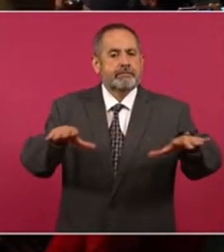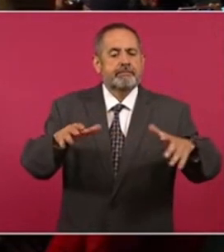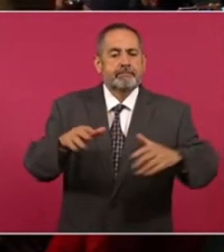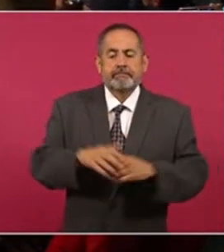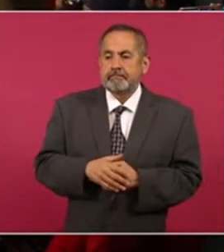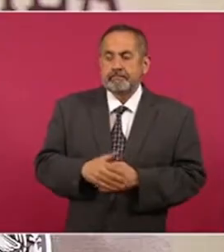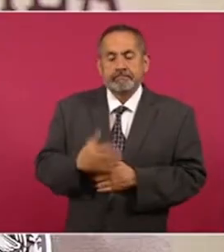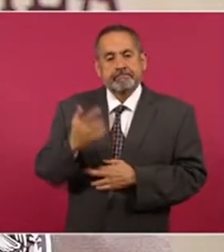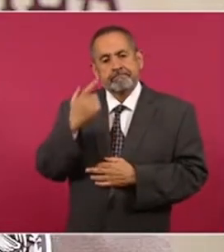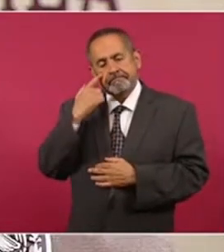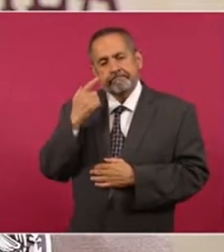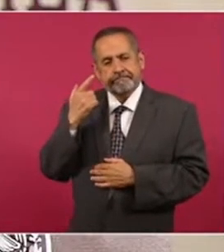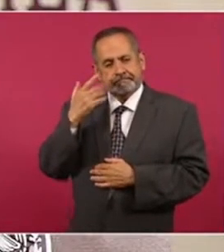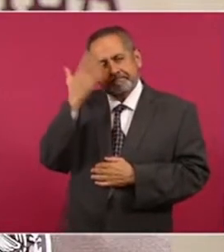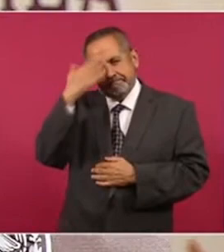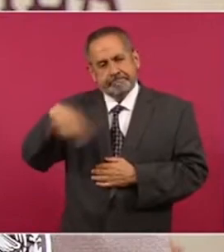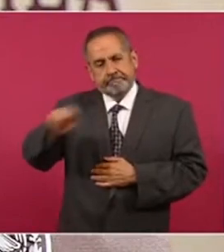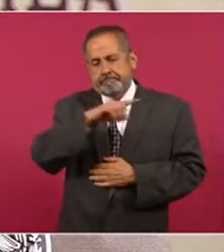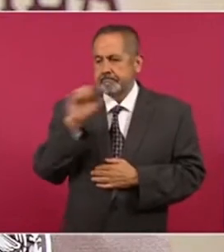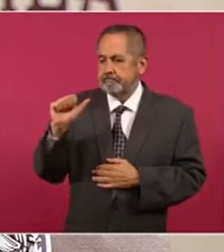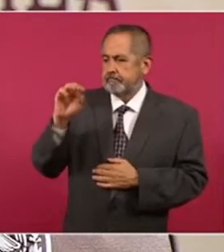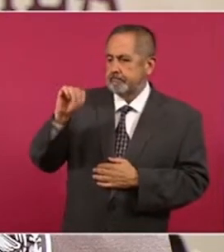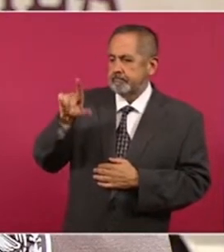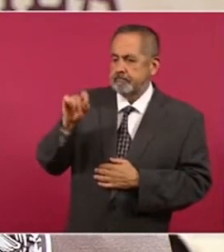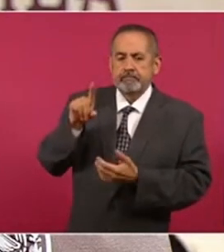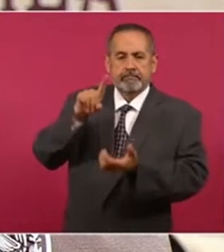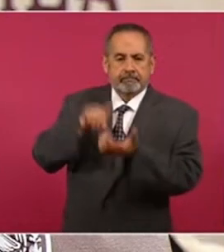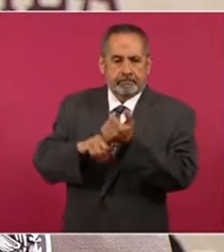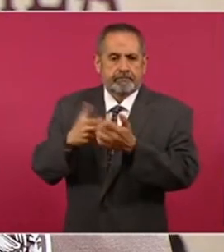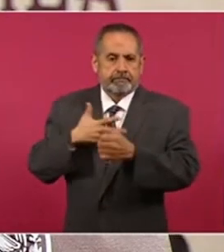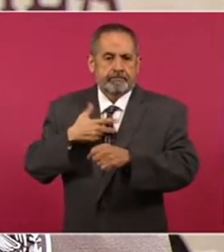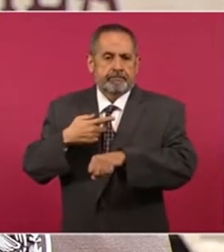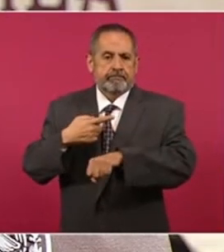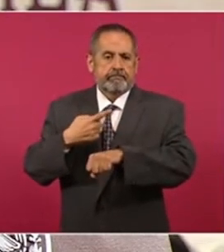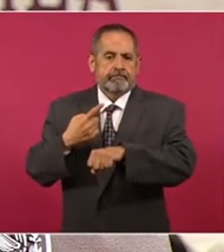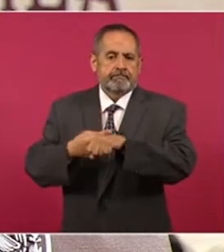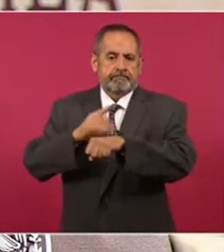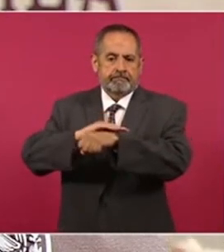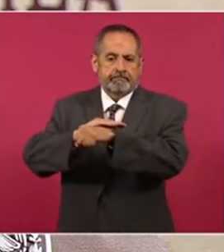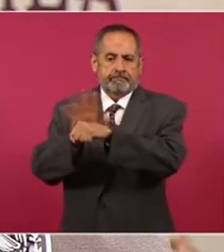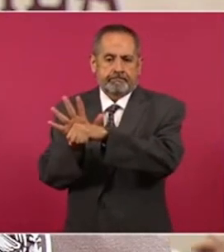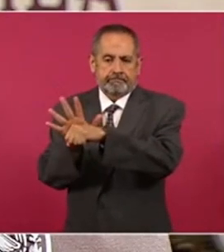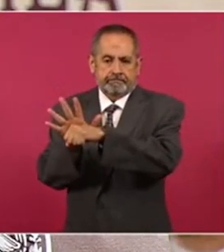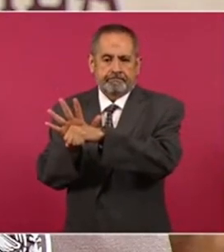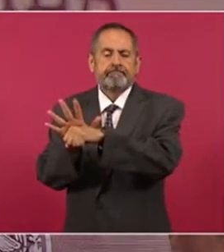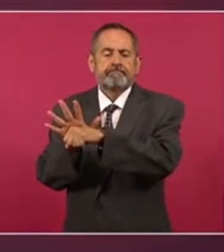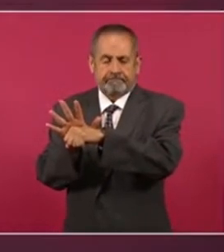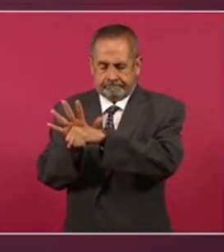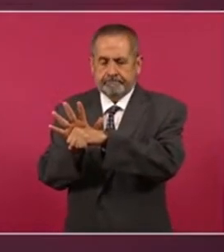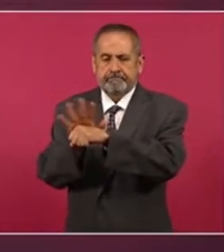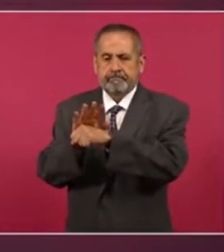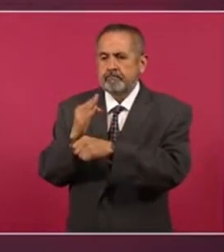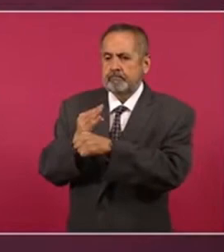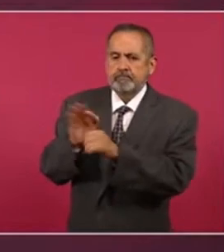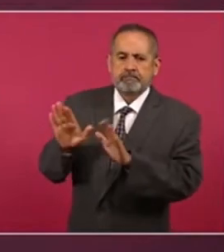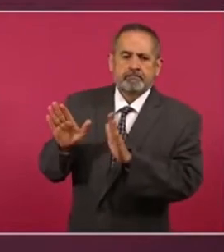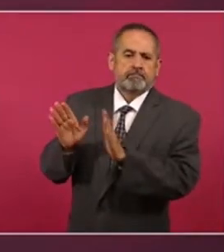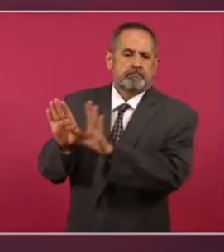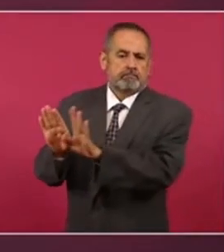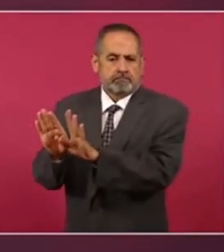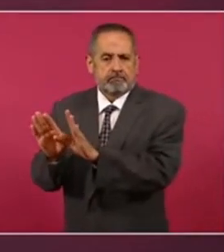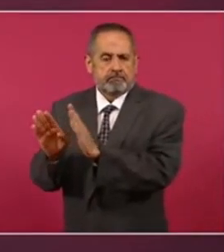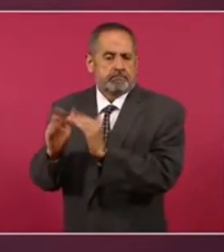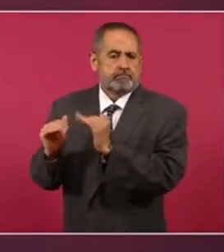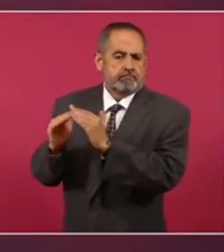resultado positivo a COVID, por lo tanto se encuentra en aislamiento y bajo